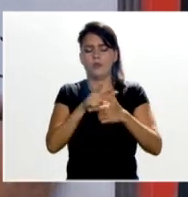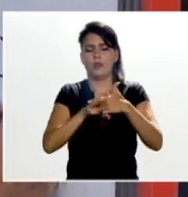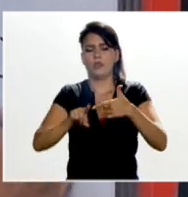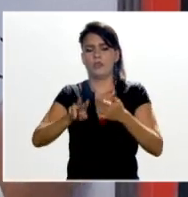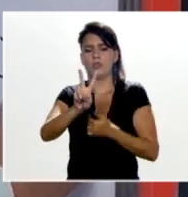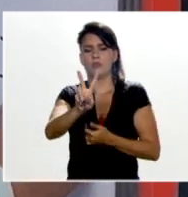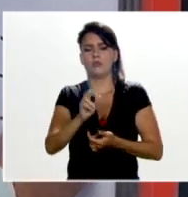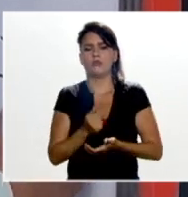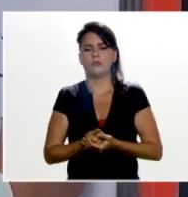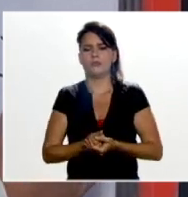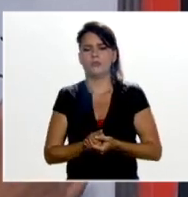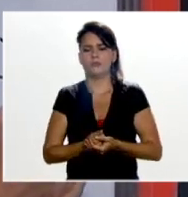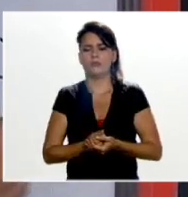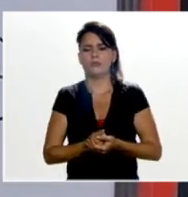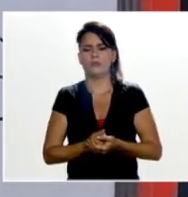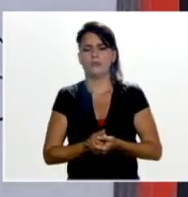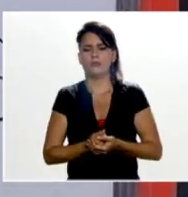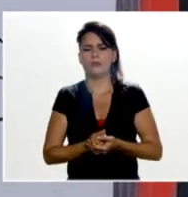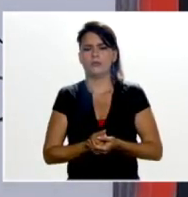2.